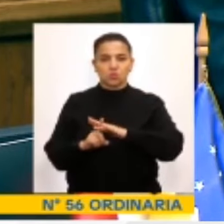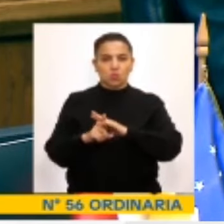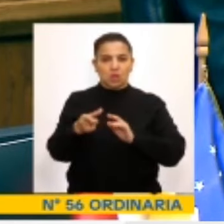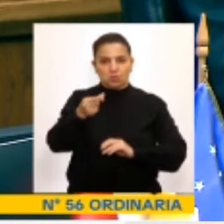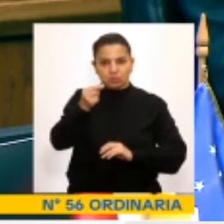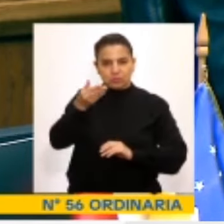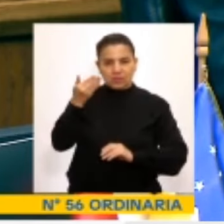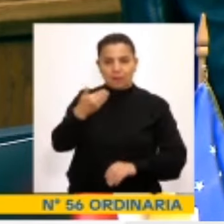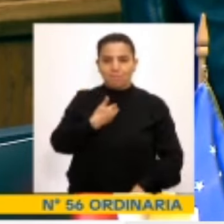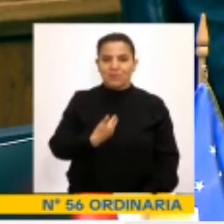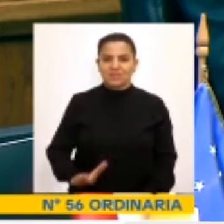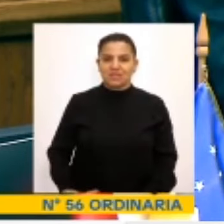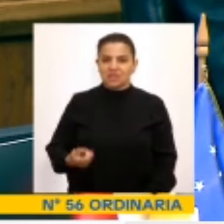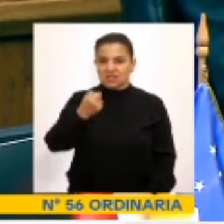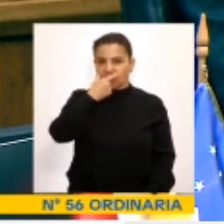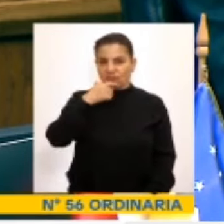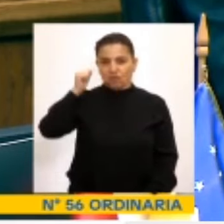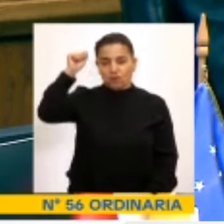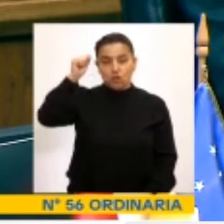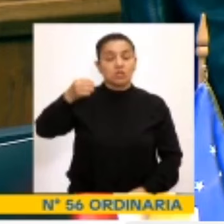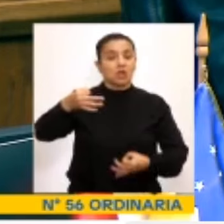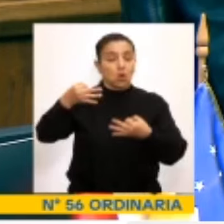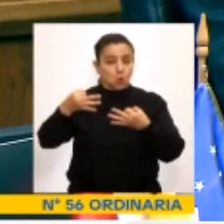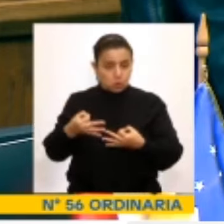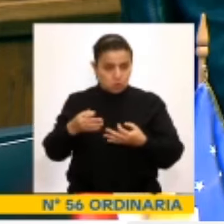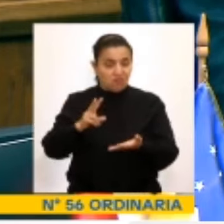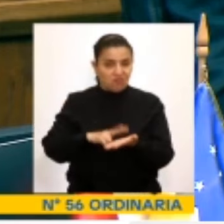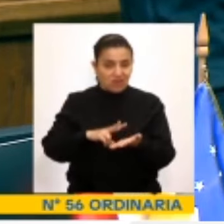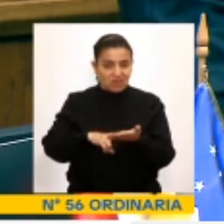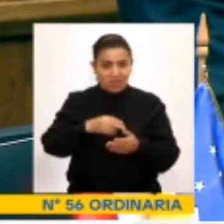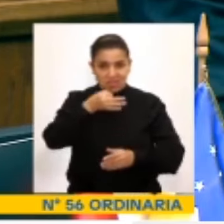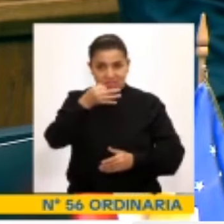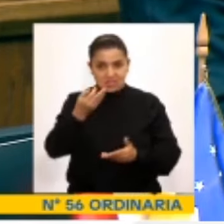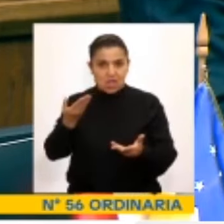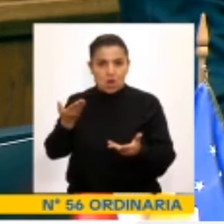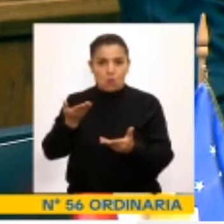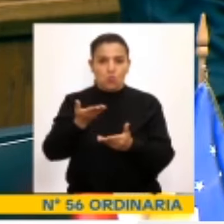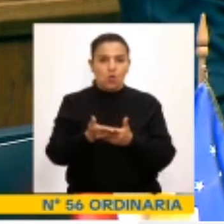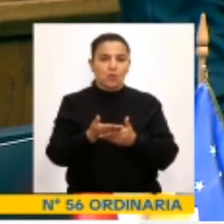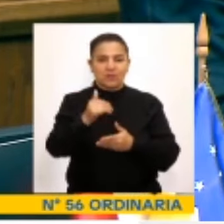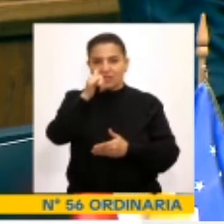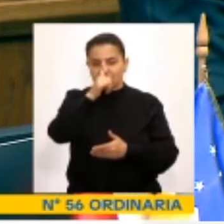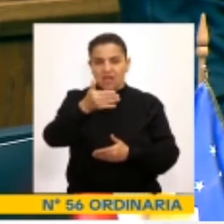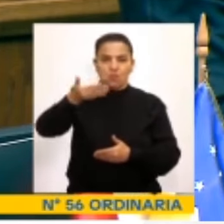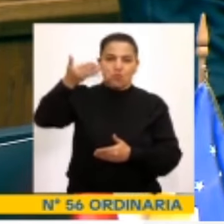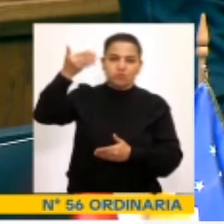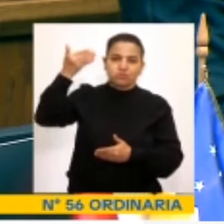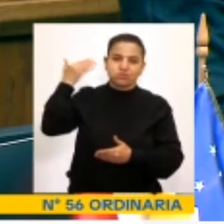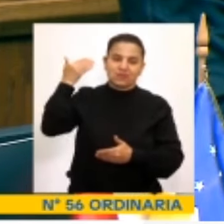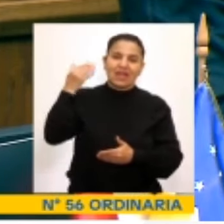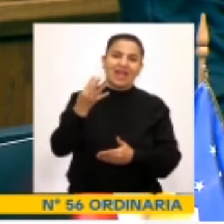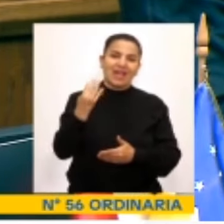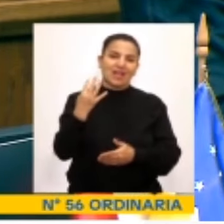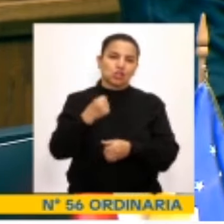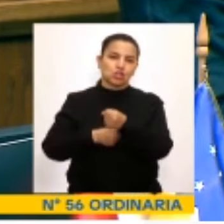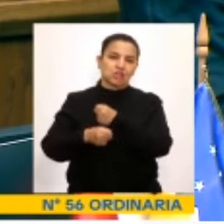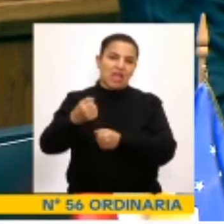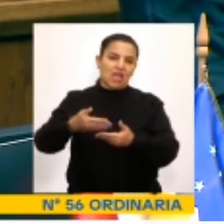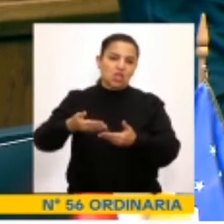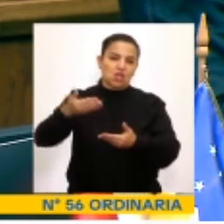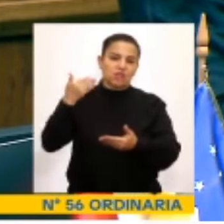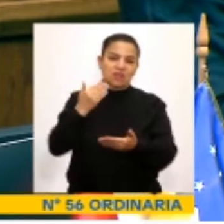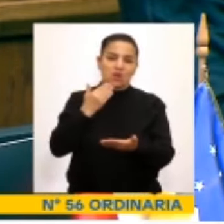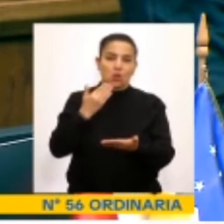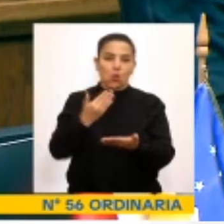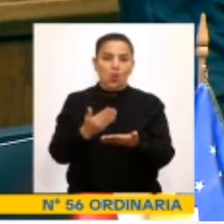del presidente Boric, para ser justos y honestos, esta propuesta se remonta originalmente hace más de 14 años atrás, cuando